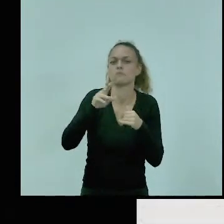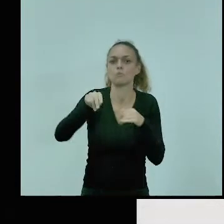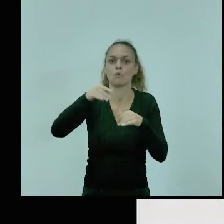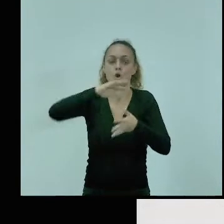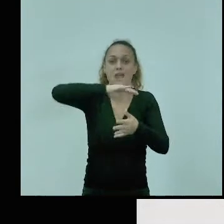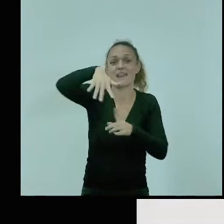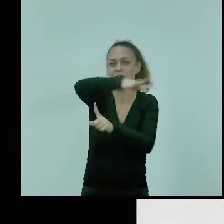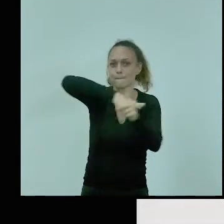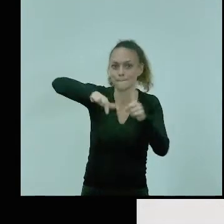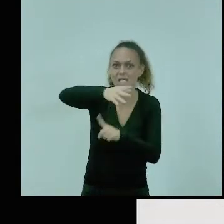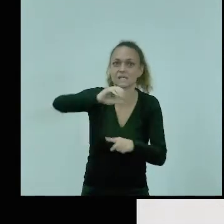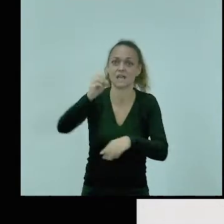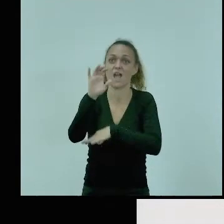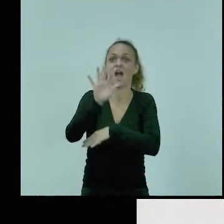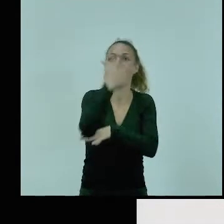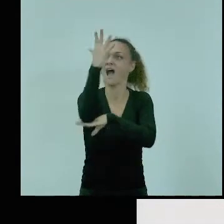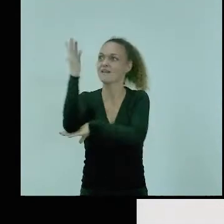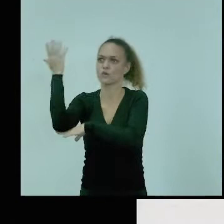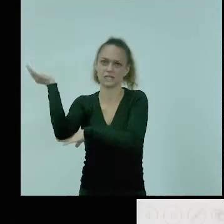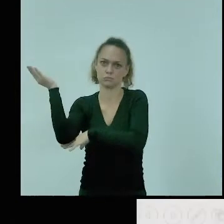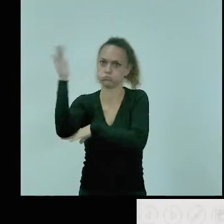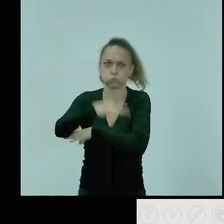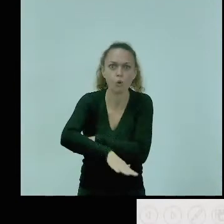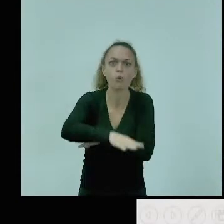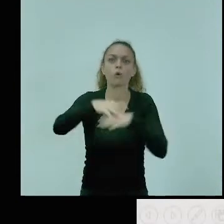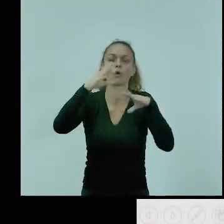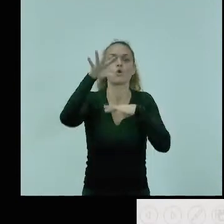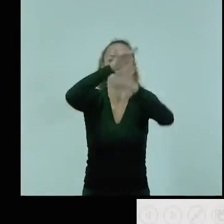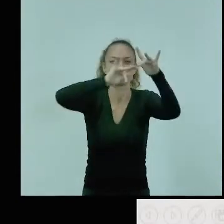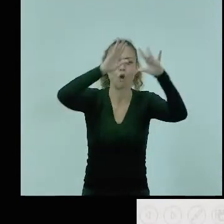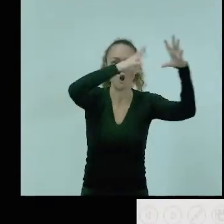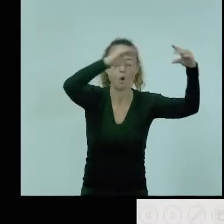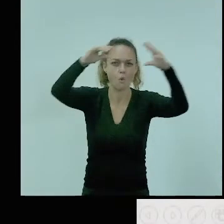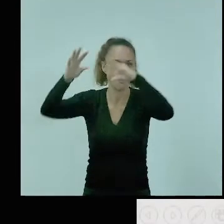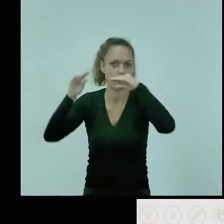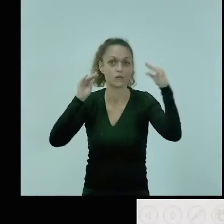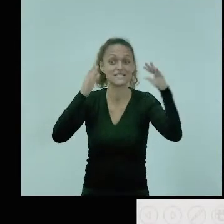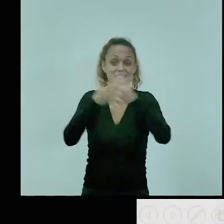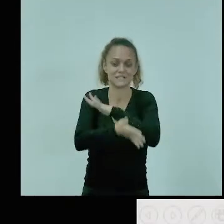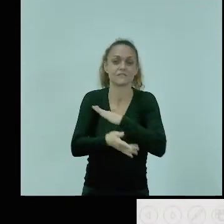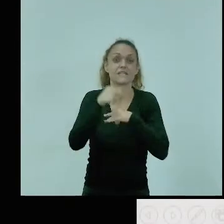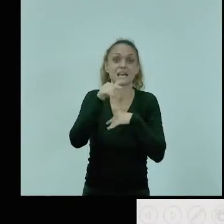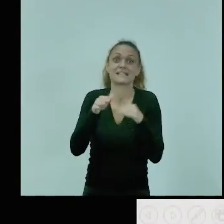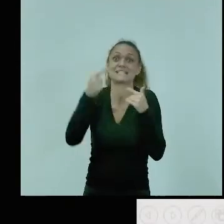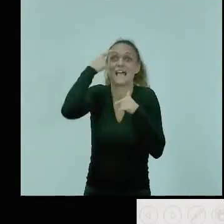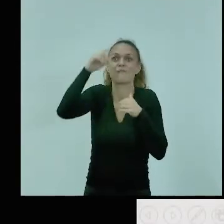árboles desaparecían, etc. Se puede llegar a clasificar en función de estas intensidades.